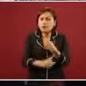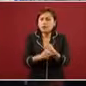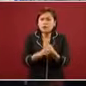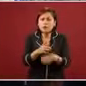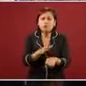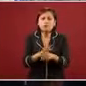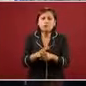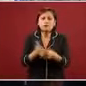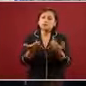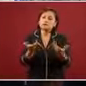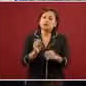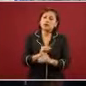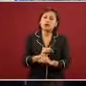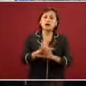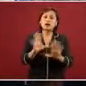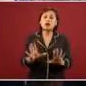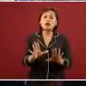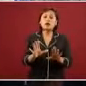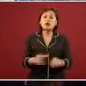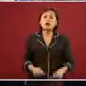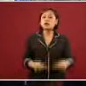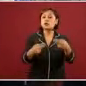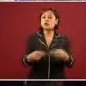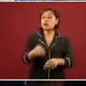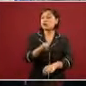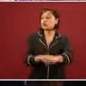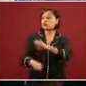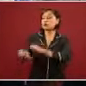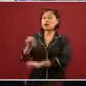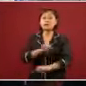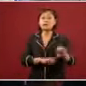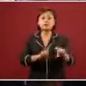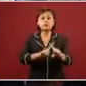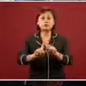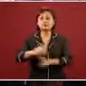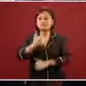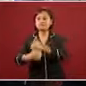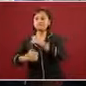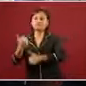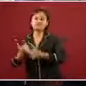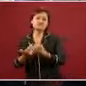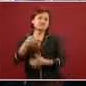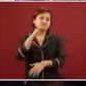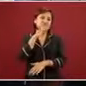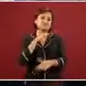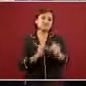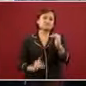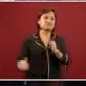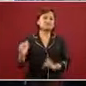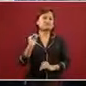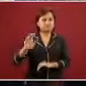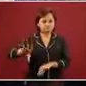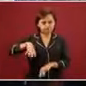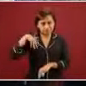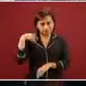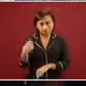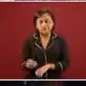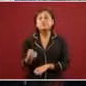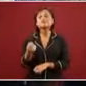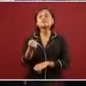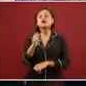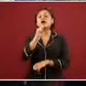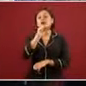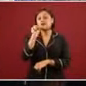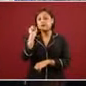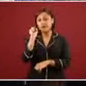mercado laboral. La mano, digamos, tiene un costo en